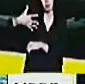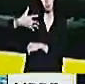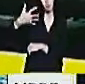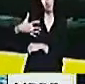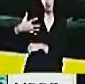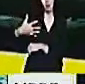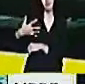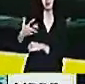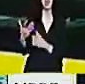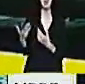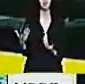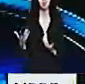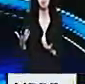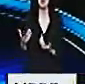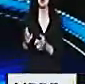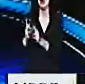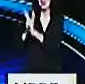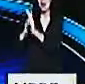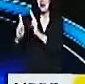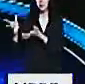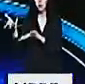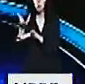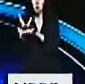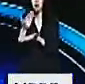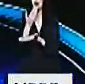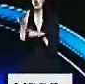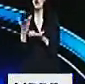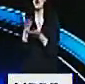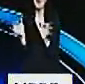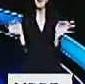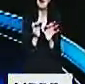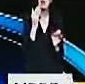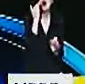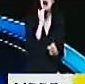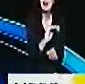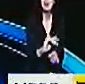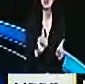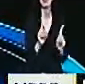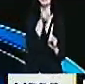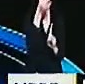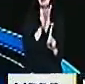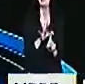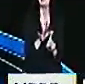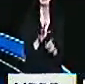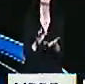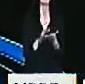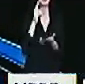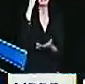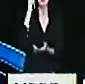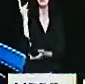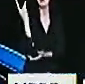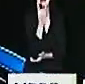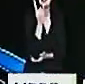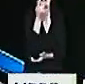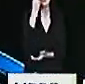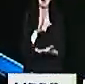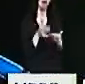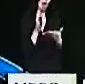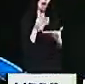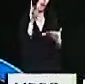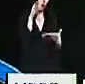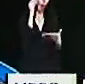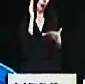es también relacionarse y no solo ser como un ratón de biblioteca? A veces pensamos que la universidad se viene solamente a estudiar, y